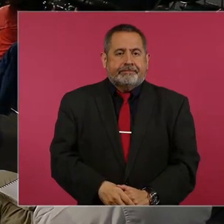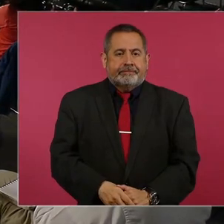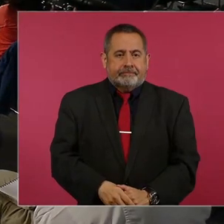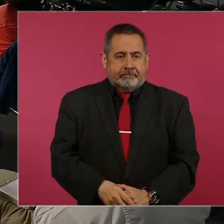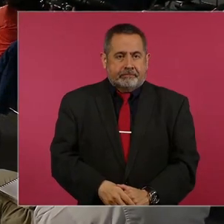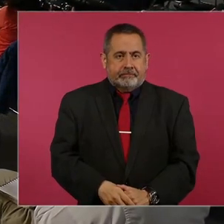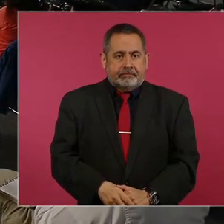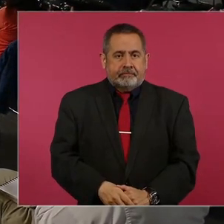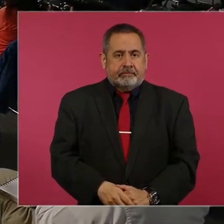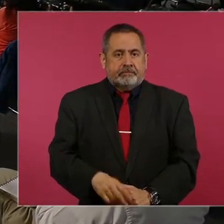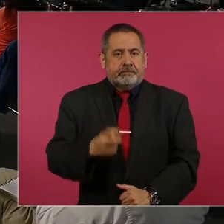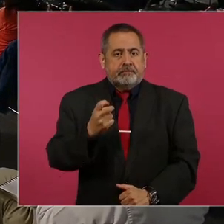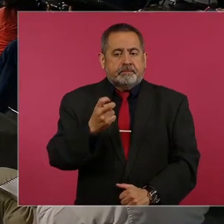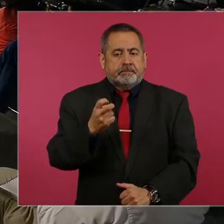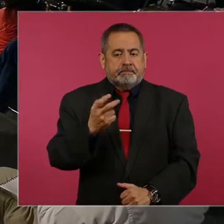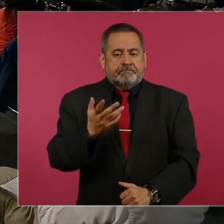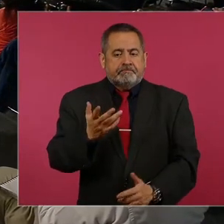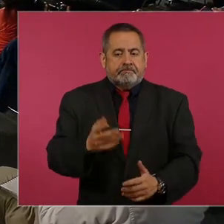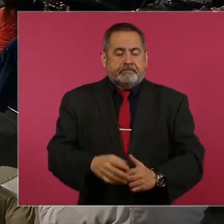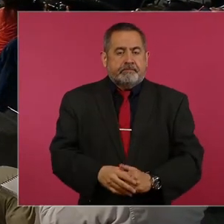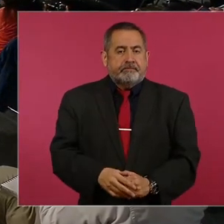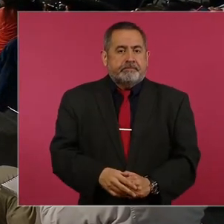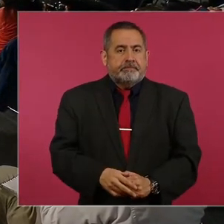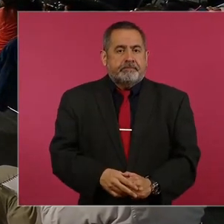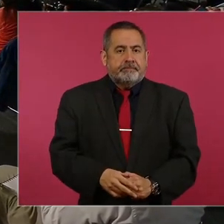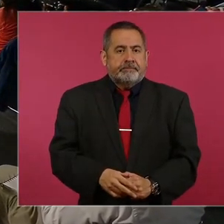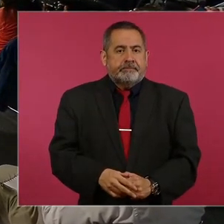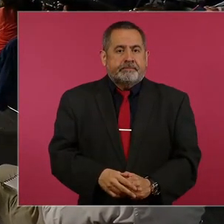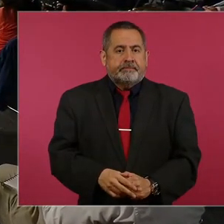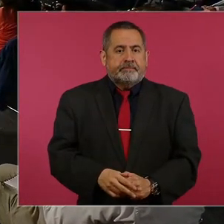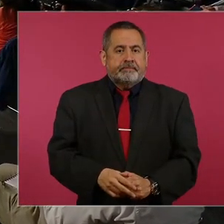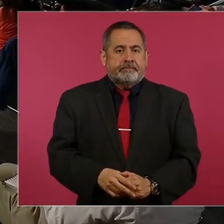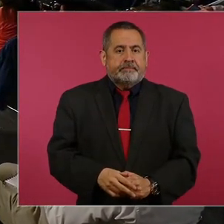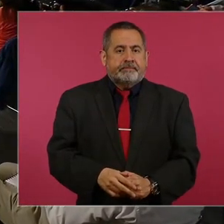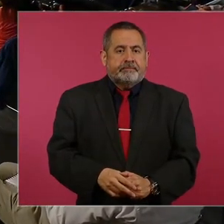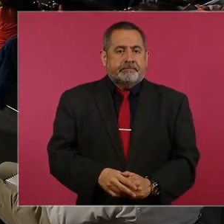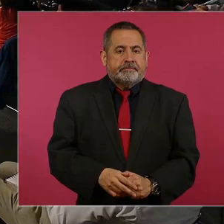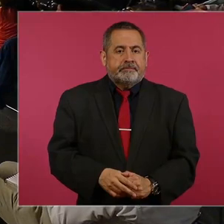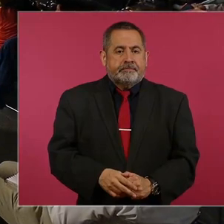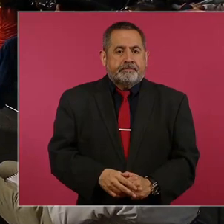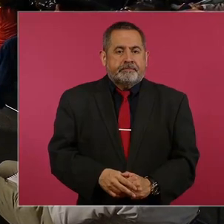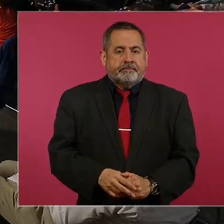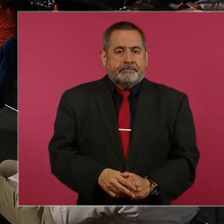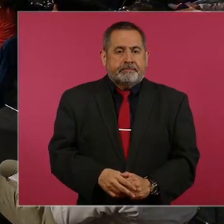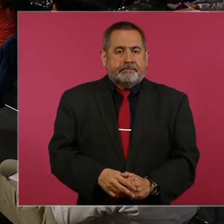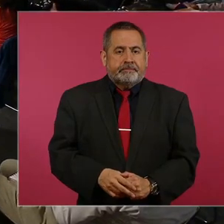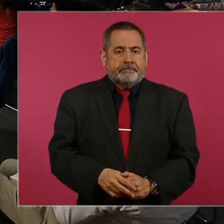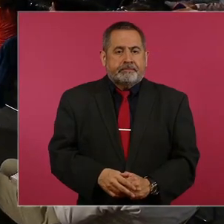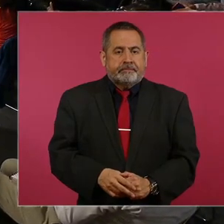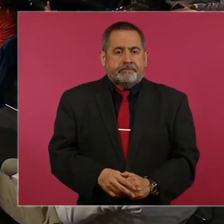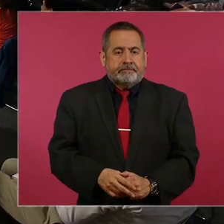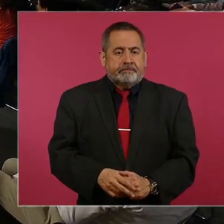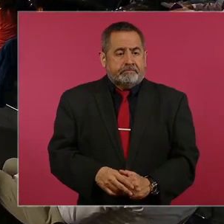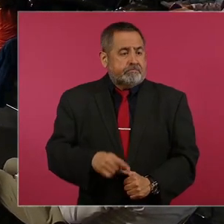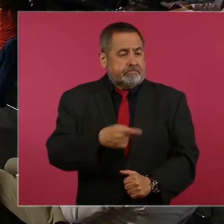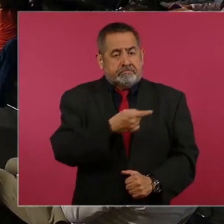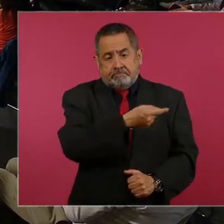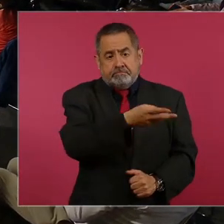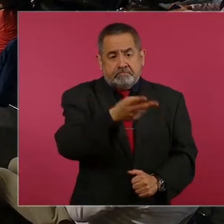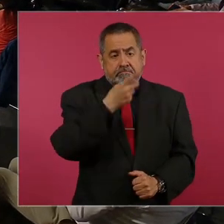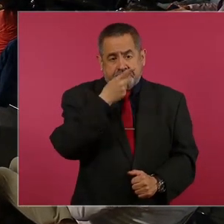lo expresan,